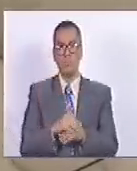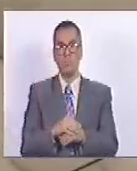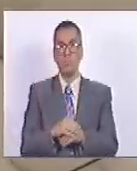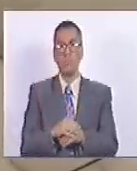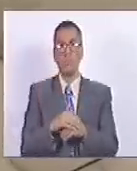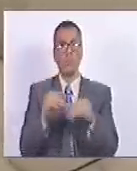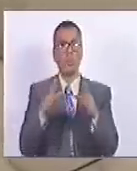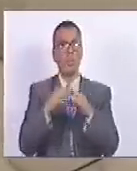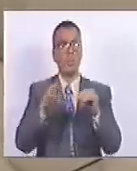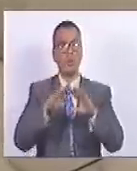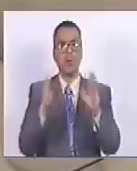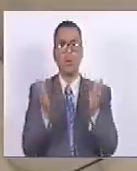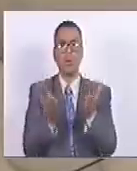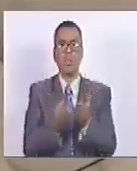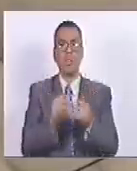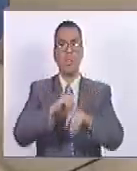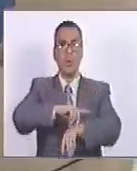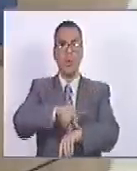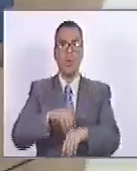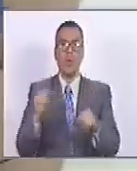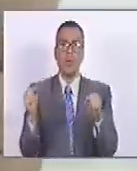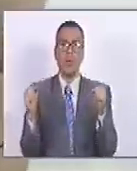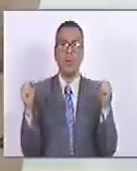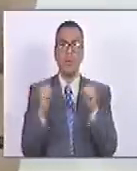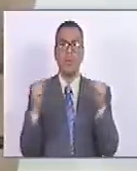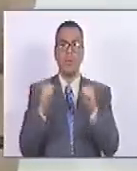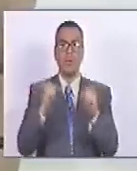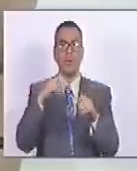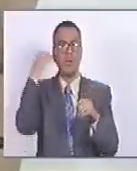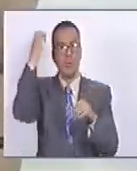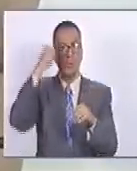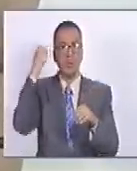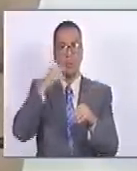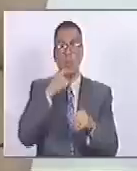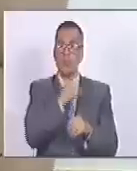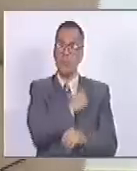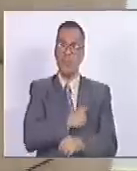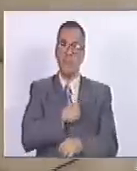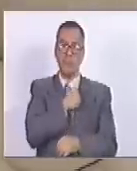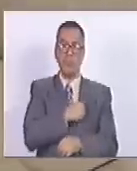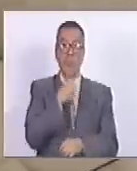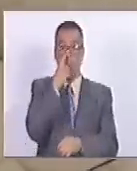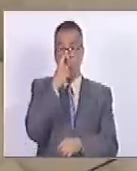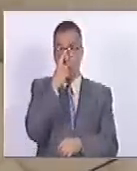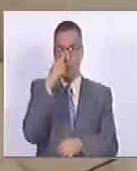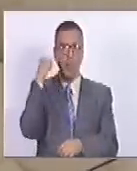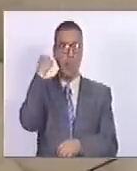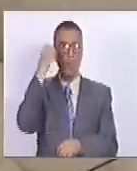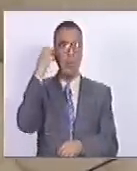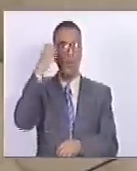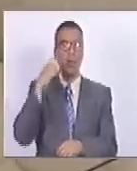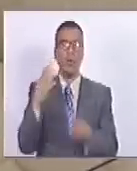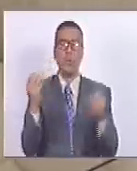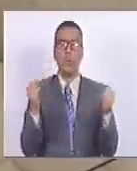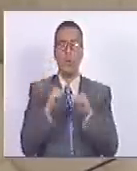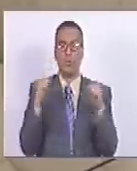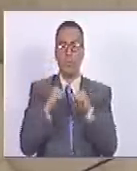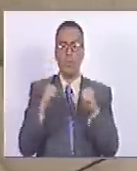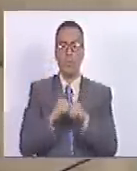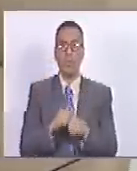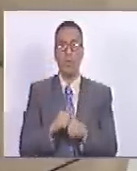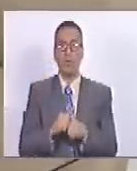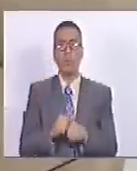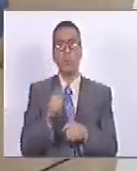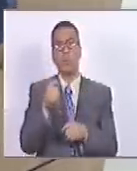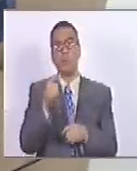de todo el planeta y hubo olas de frío en Europa, que generó lamentablemente europeos muertos por ola de frío. Pero